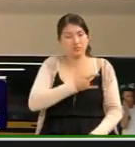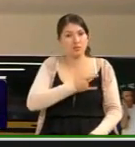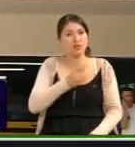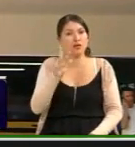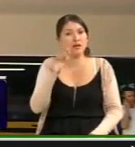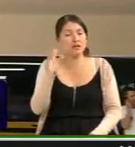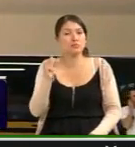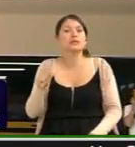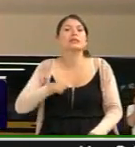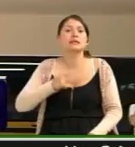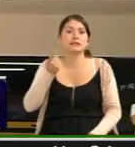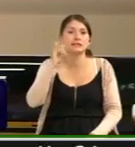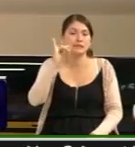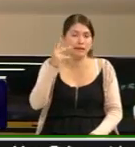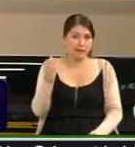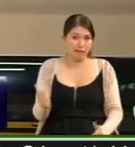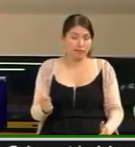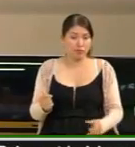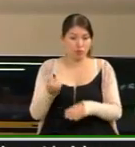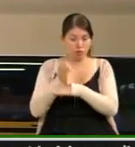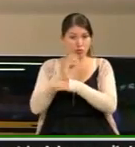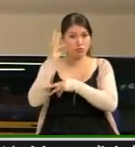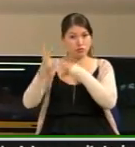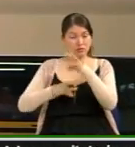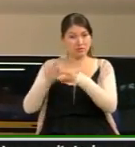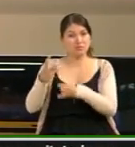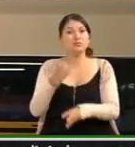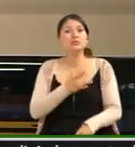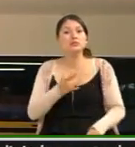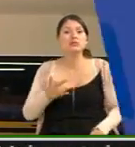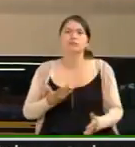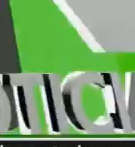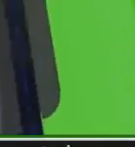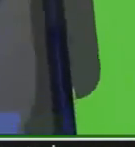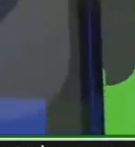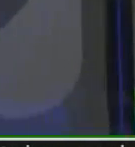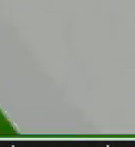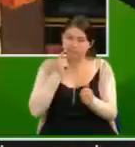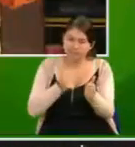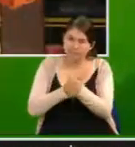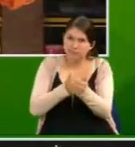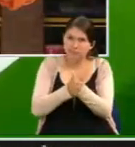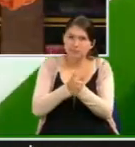Meoz con Zika. Y la Organización Mundial de la Salud recomendó hacerle un